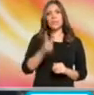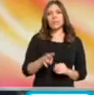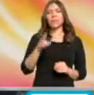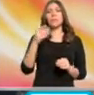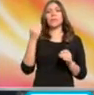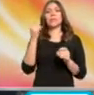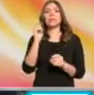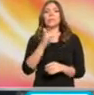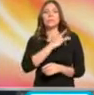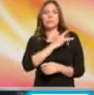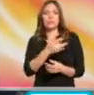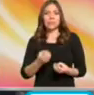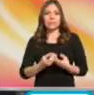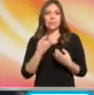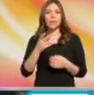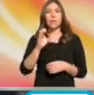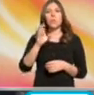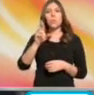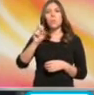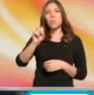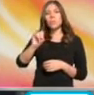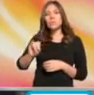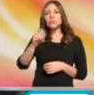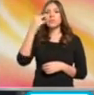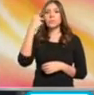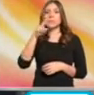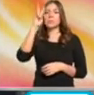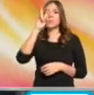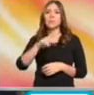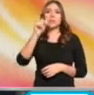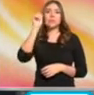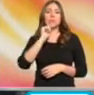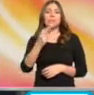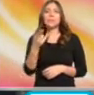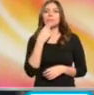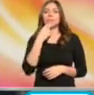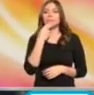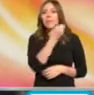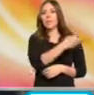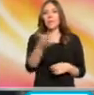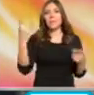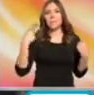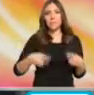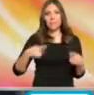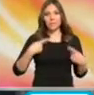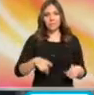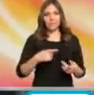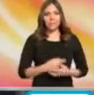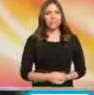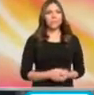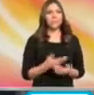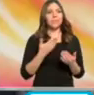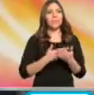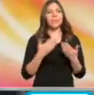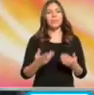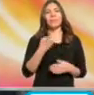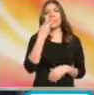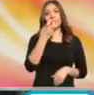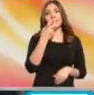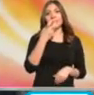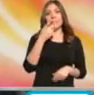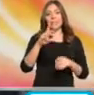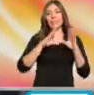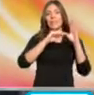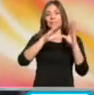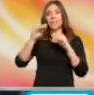es romántica, pero es contundente y funciona a cualquier persona. Y está el clásico, esta yo te la dedico.